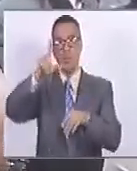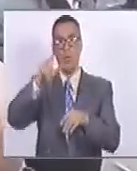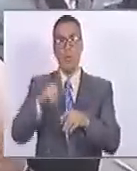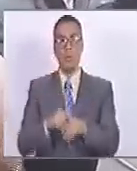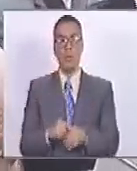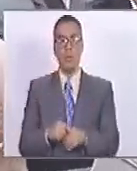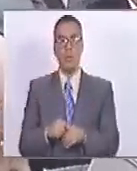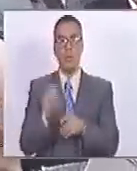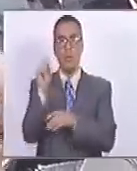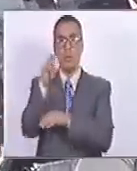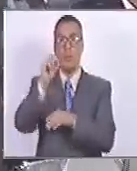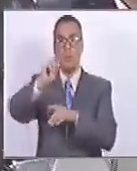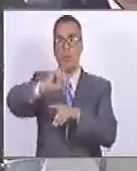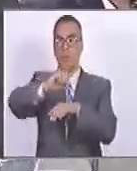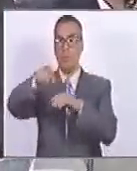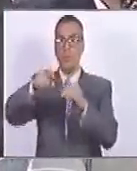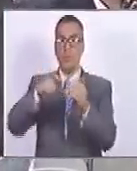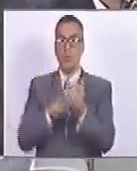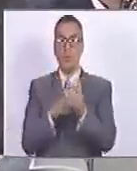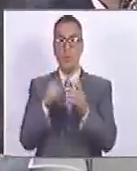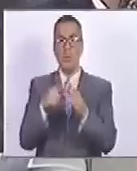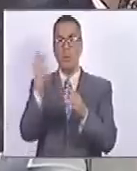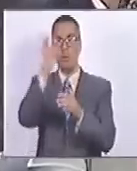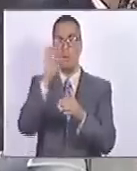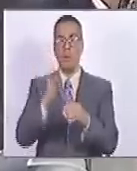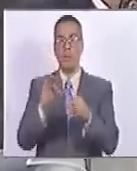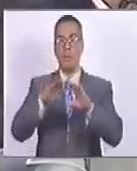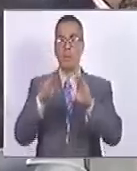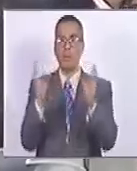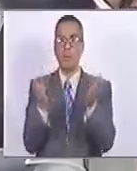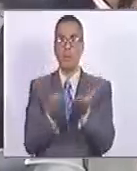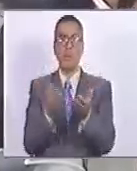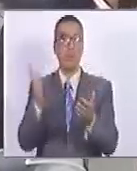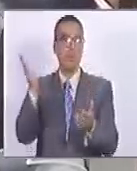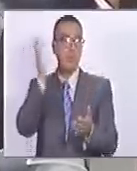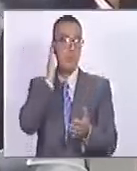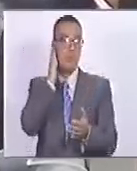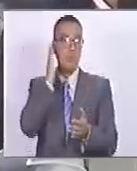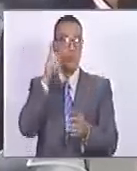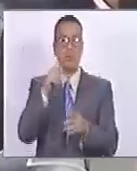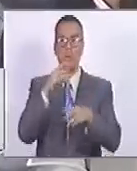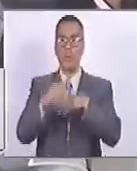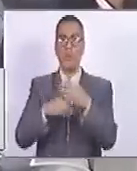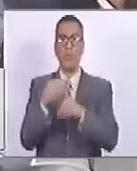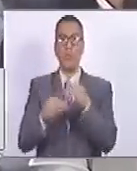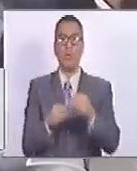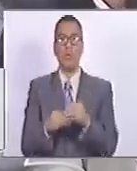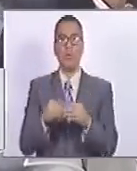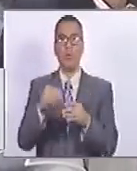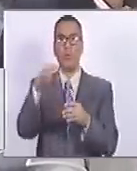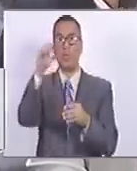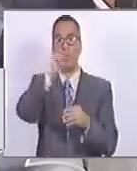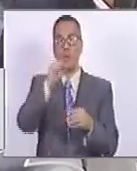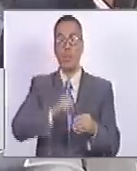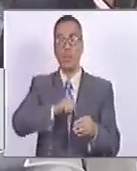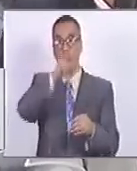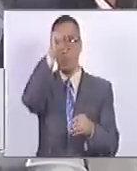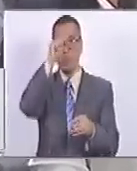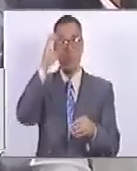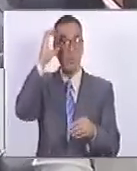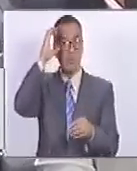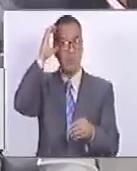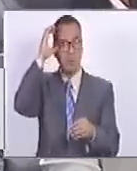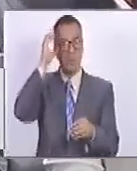la Asamblea General de la Federación Mundial de Sordos, que se celebró en Corea del Sur, se